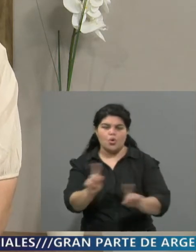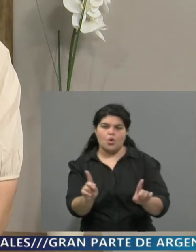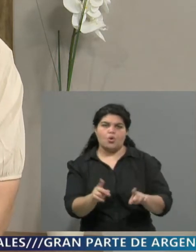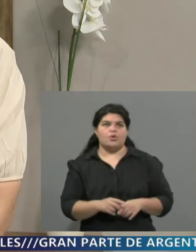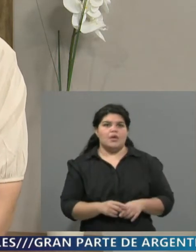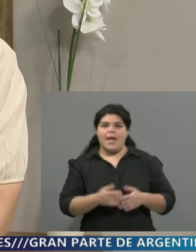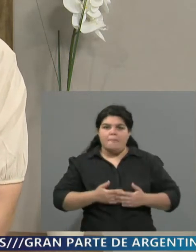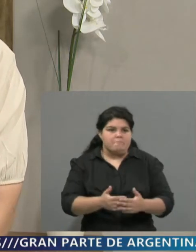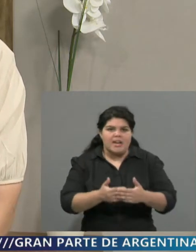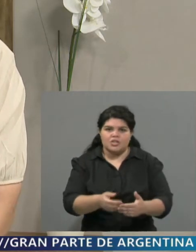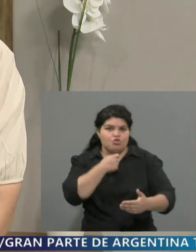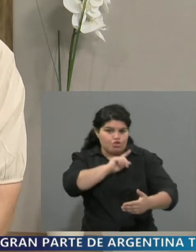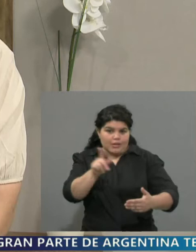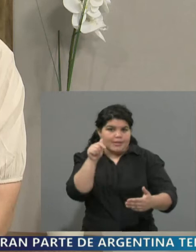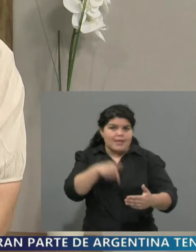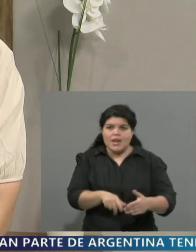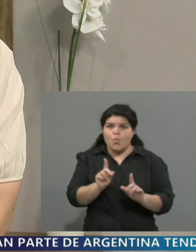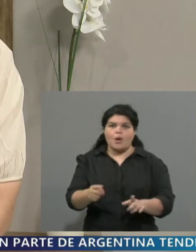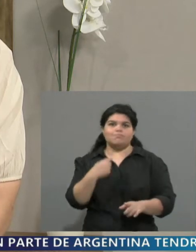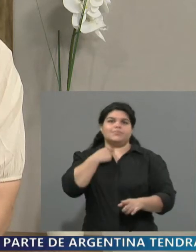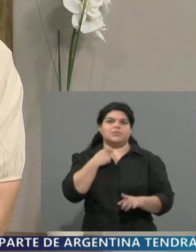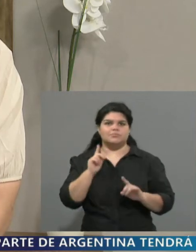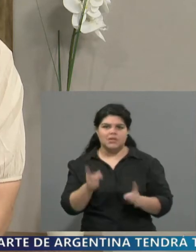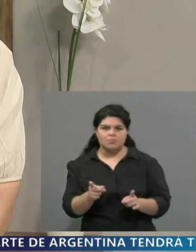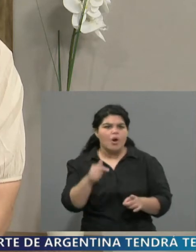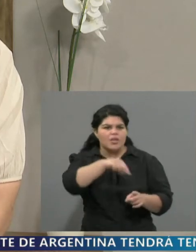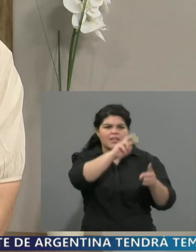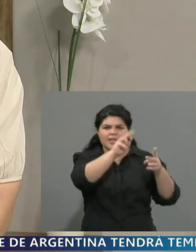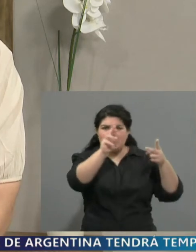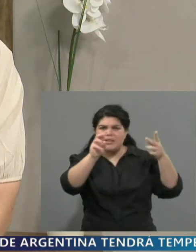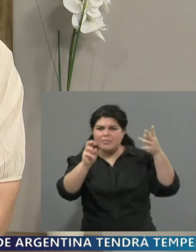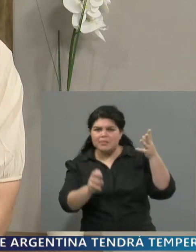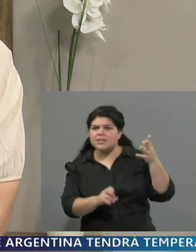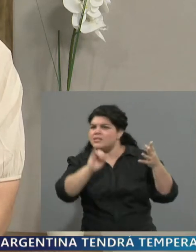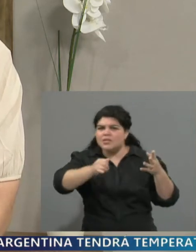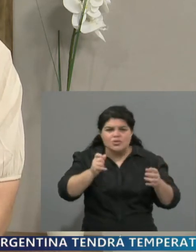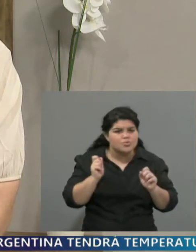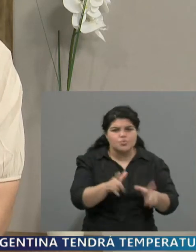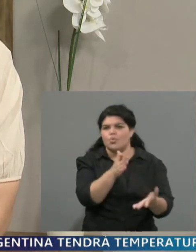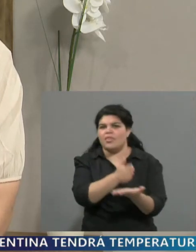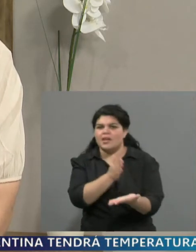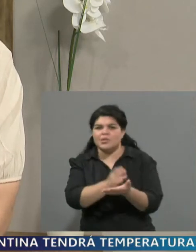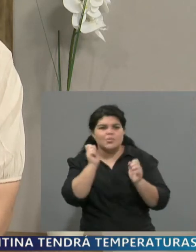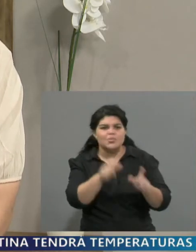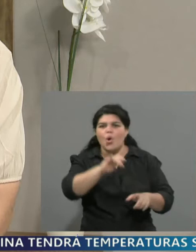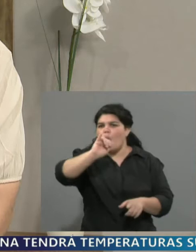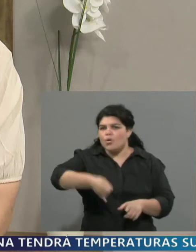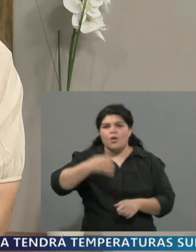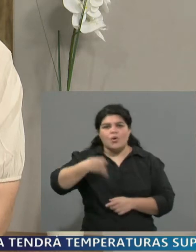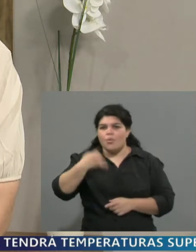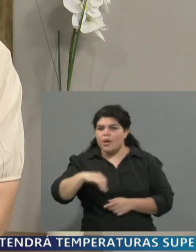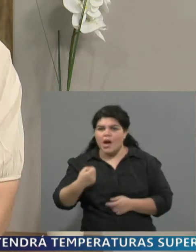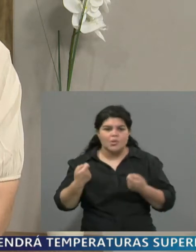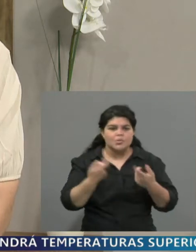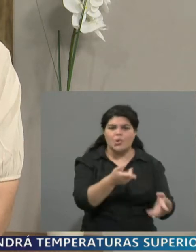Entonces, la educación sexual integral se plantea como un derecho a ser garantizado, y las instituciones educativas tienen